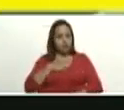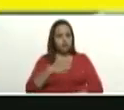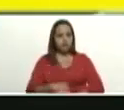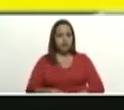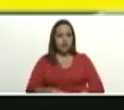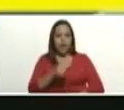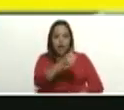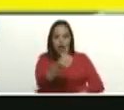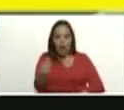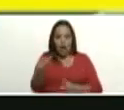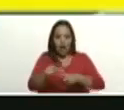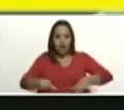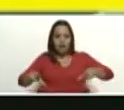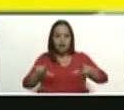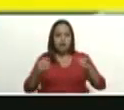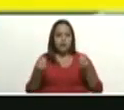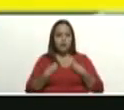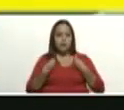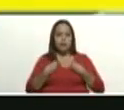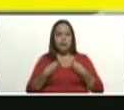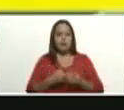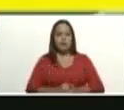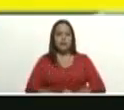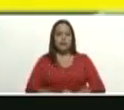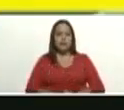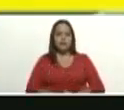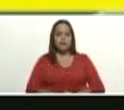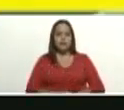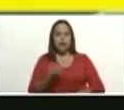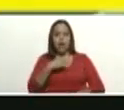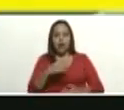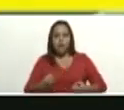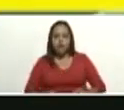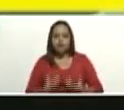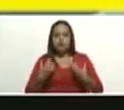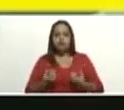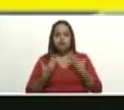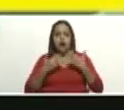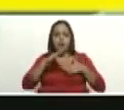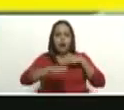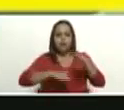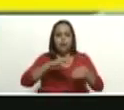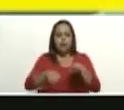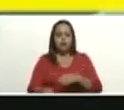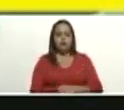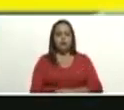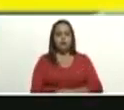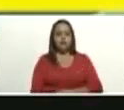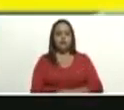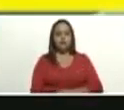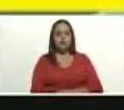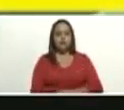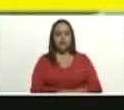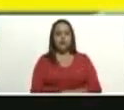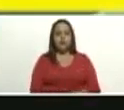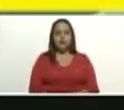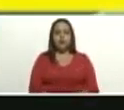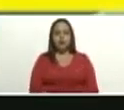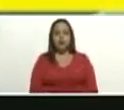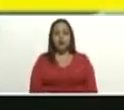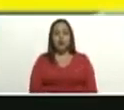cada espacio de la vida va surgiendo paso a paso una nueva